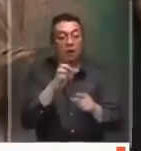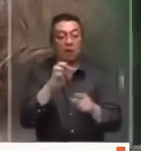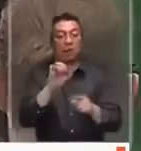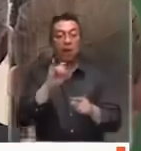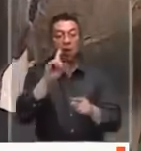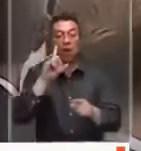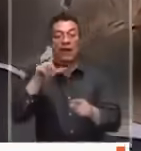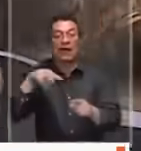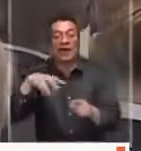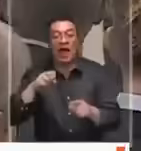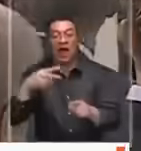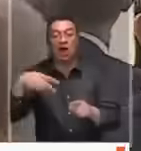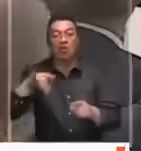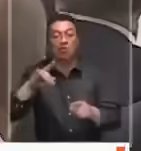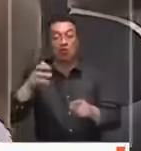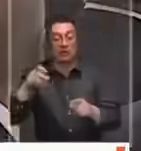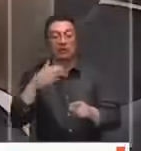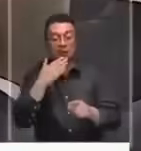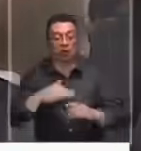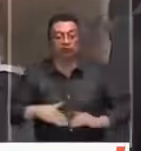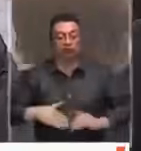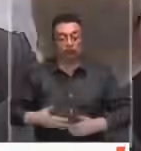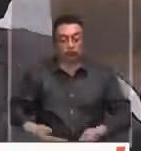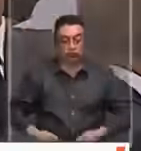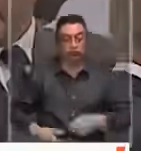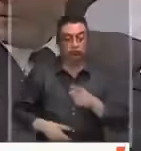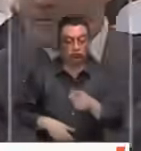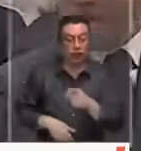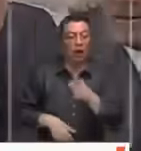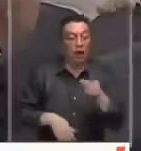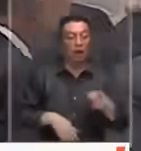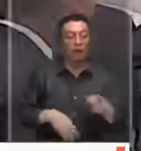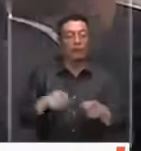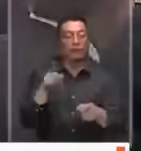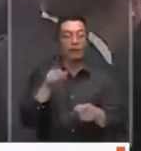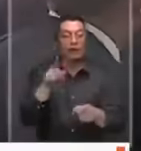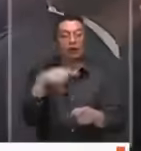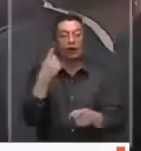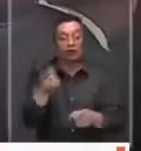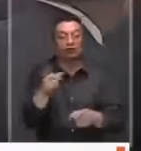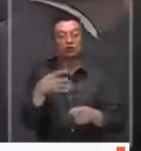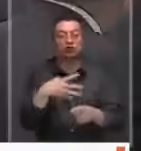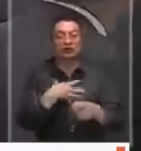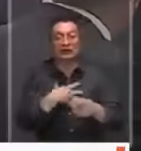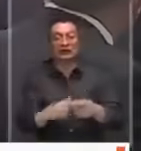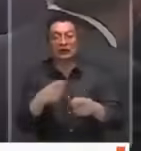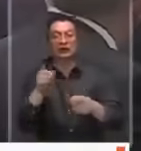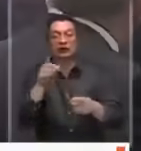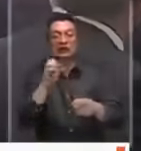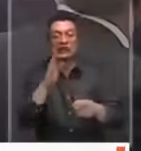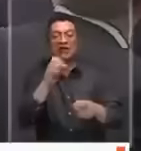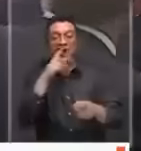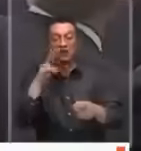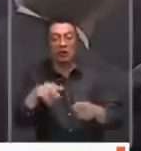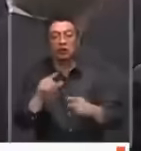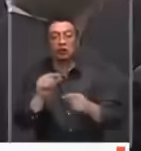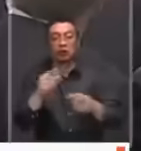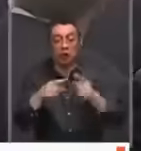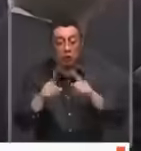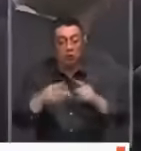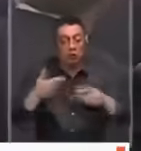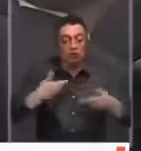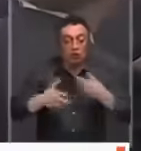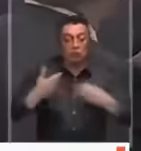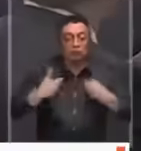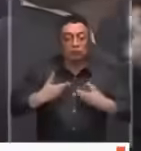guaguita. Cristóbal Piñera. Pablo Cristian, no, perdón, Sebastián Piñera, que se han cambiado un poquito de ropa. También